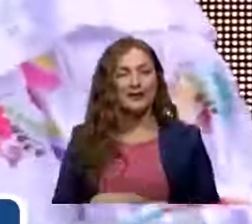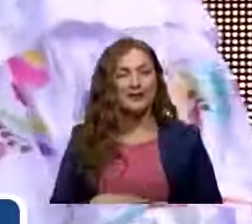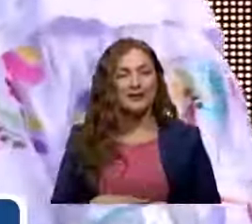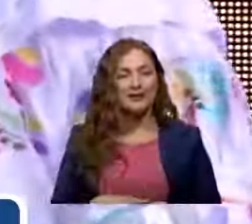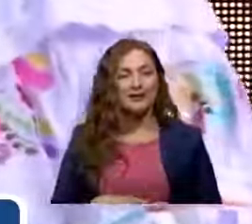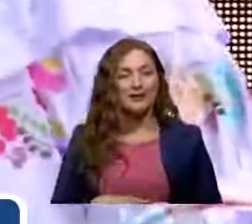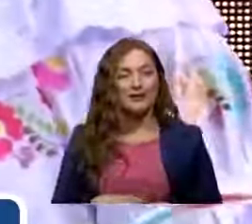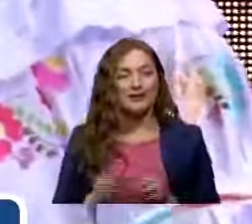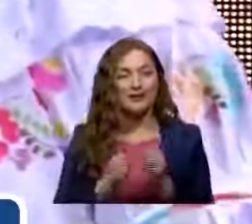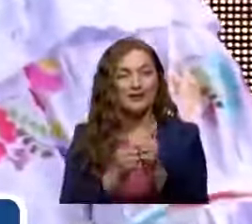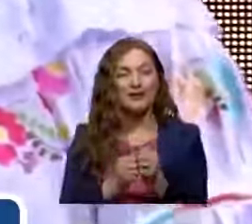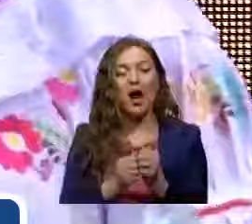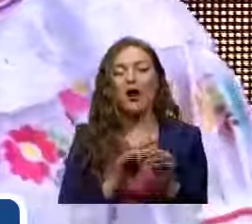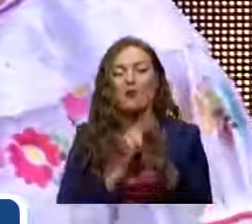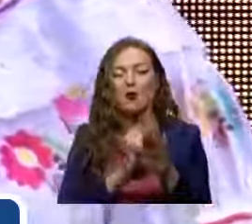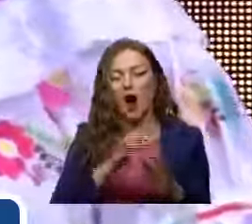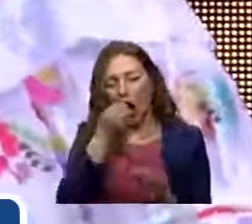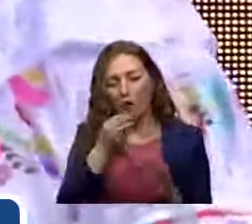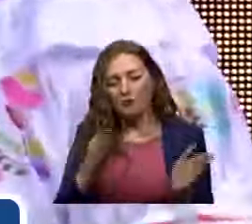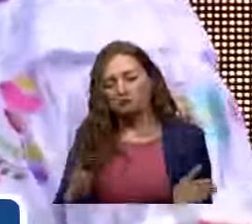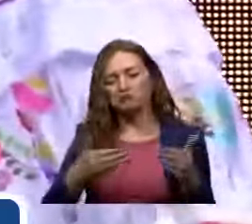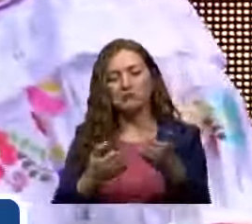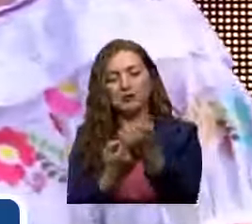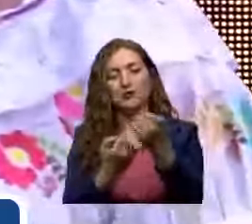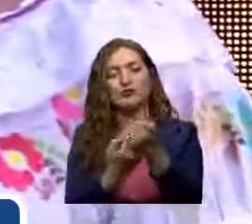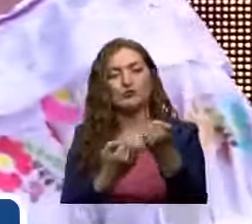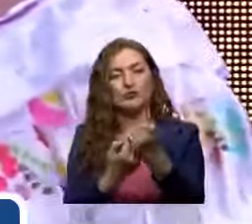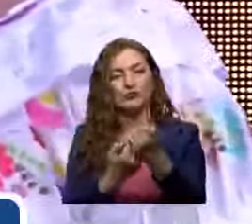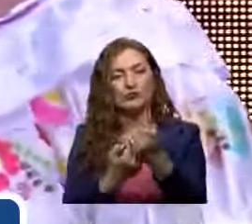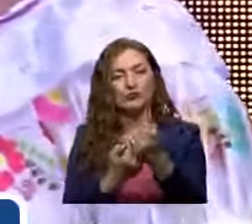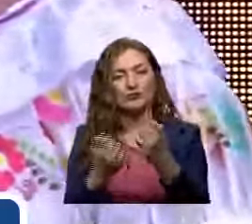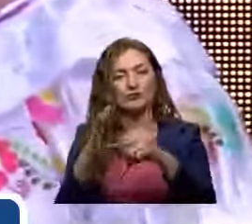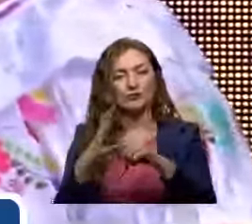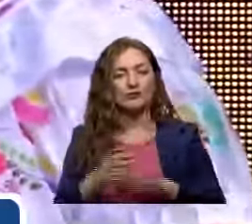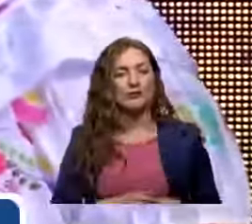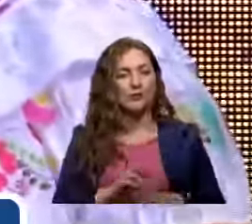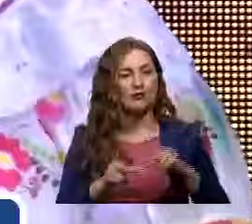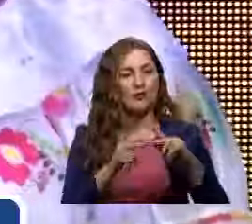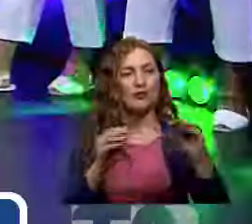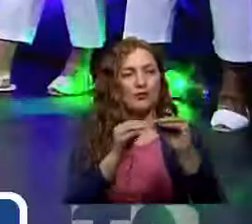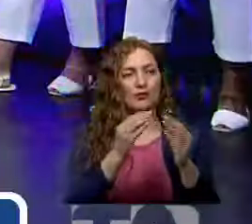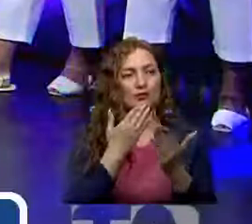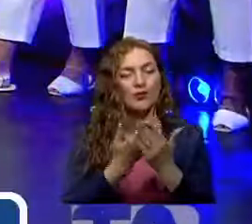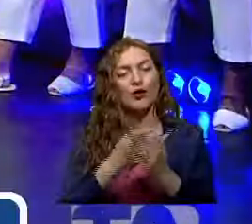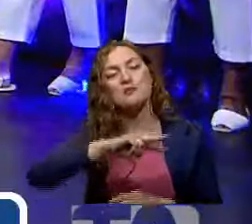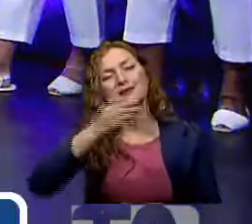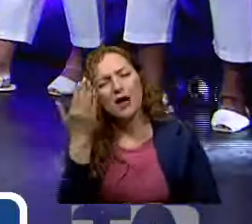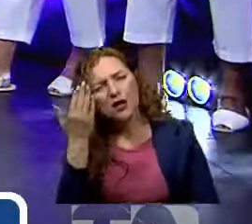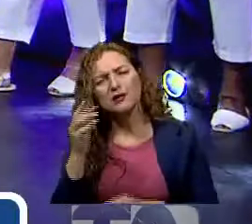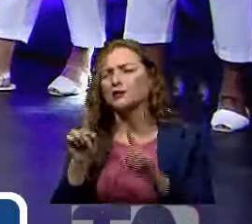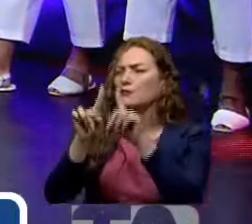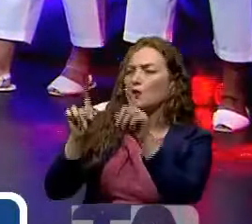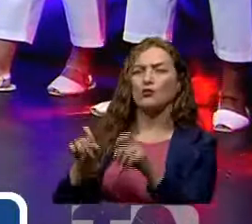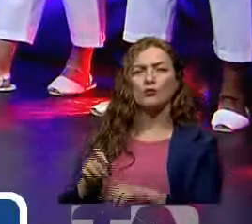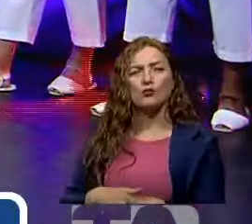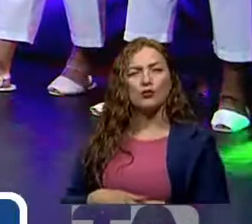estaremos acompañando en la Expo Verano y también somos auspiciantes de esta expo. Perfecto, muchísimas gracias. Vicealcaldesa, me gustaría conversar con